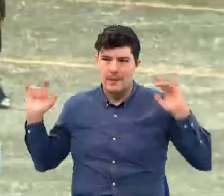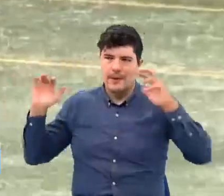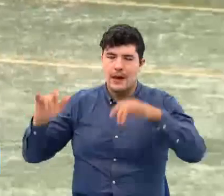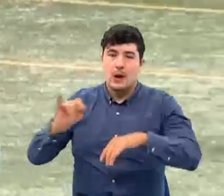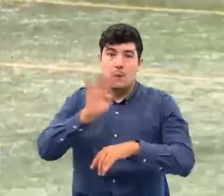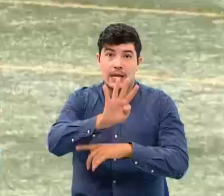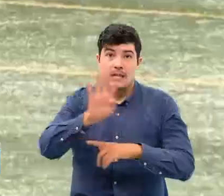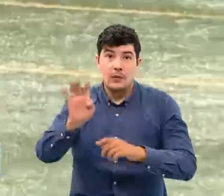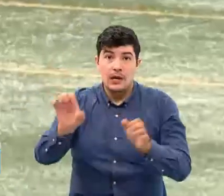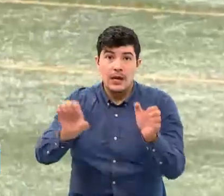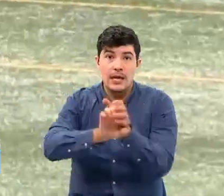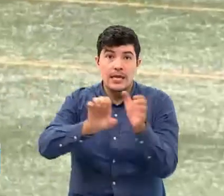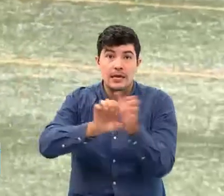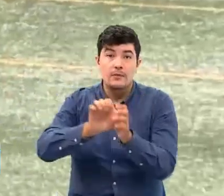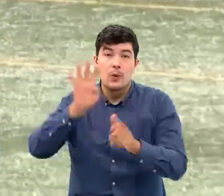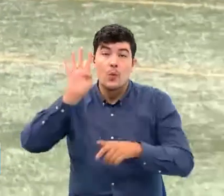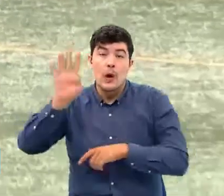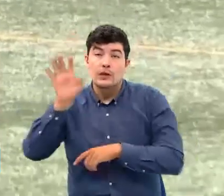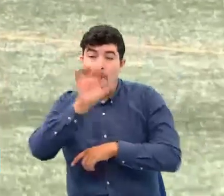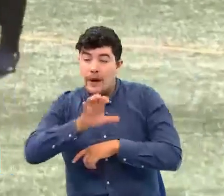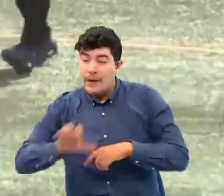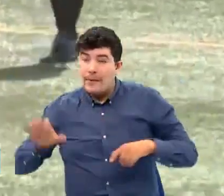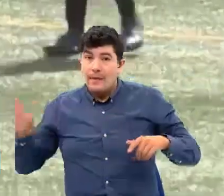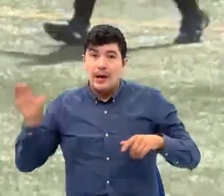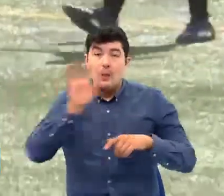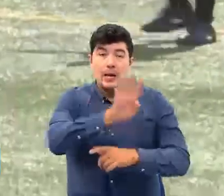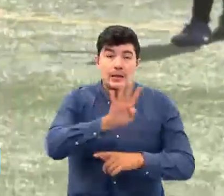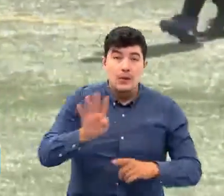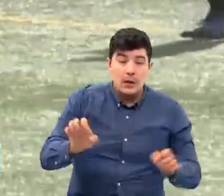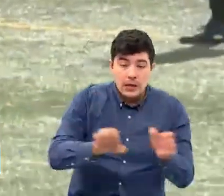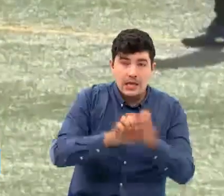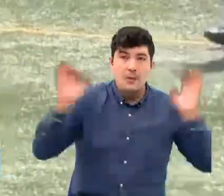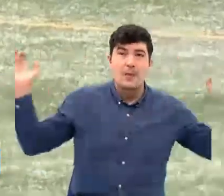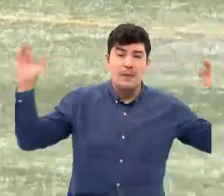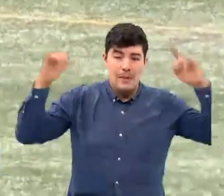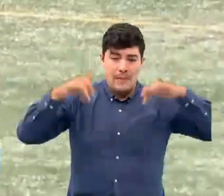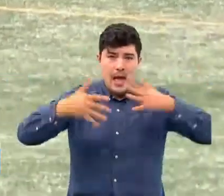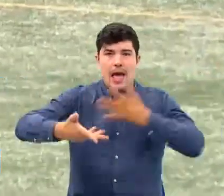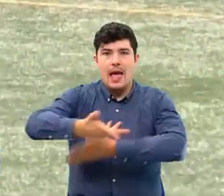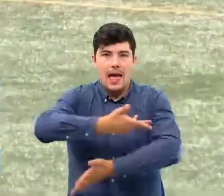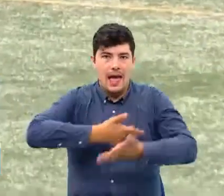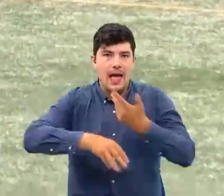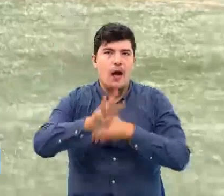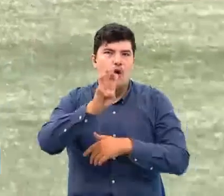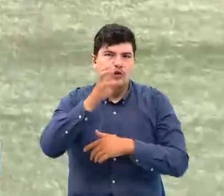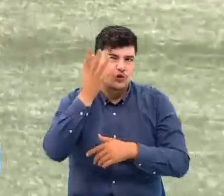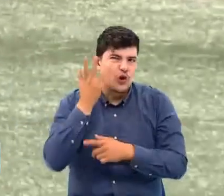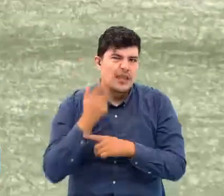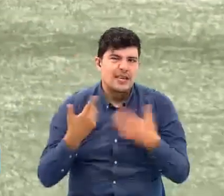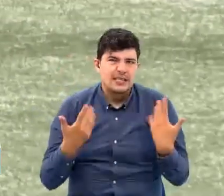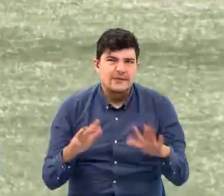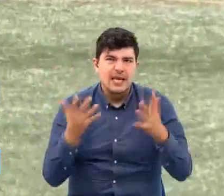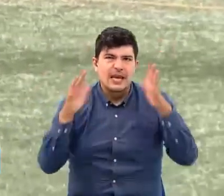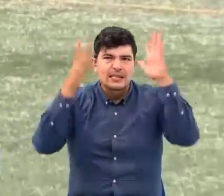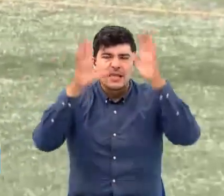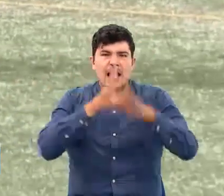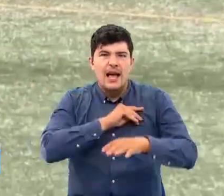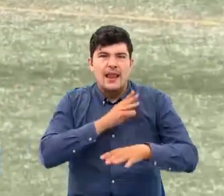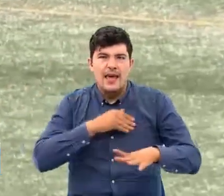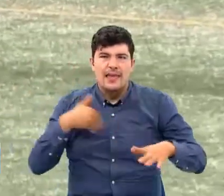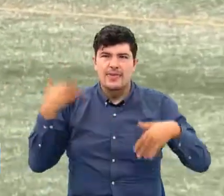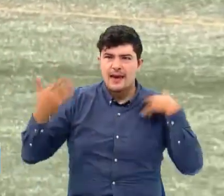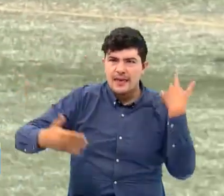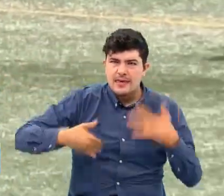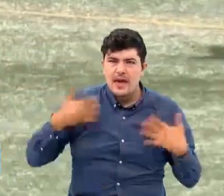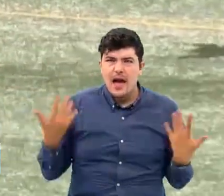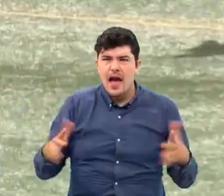los que nos deleitarán con goles y jugadas en los distintos escenarios 8 días de fiesta de alegría y de goles